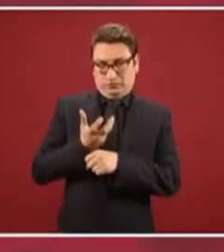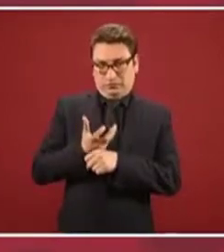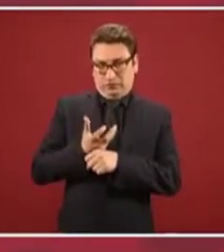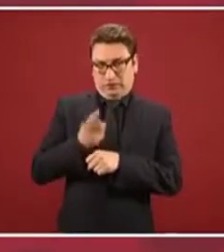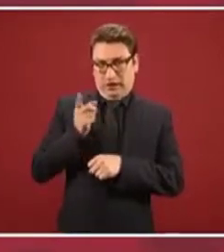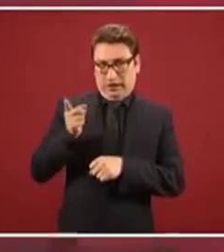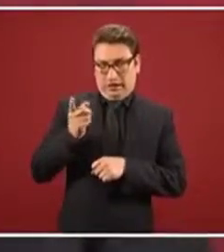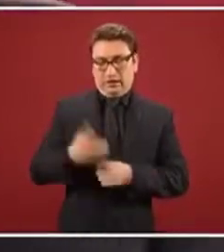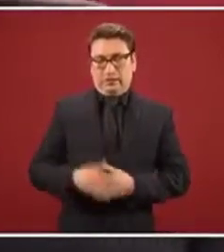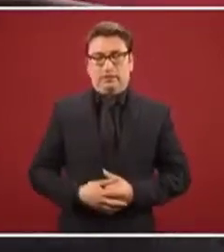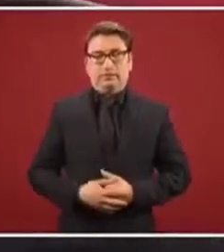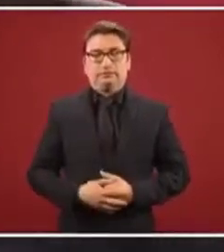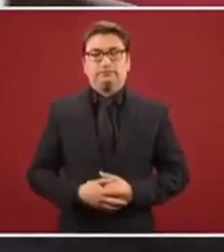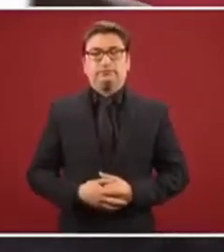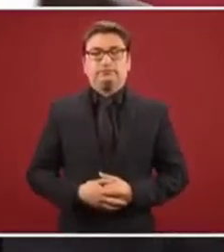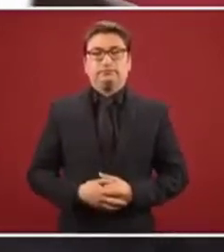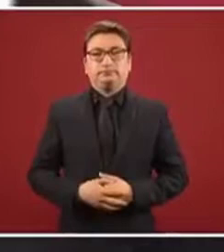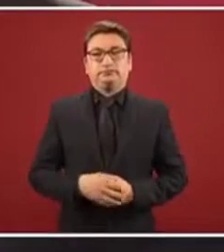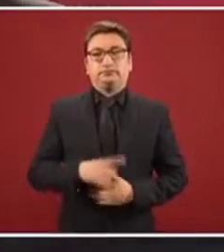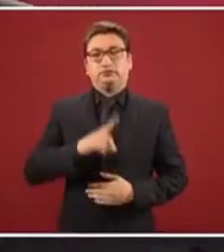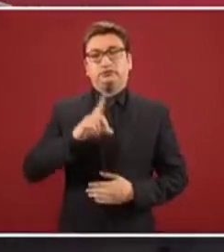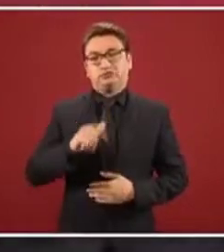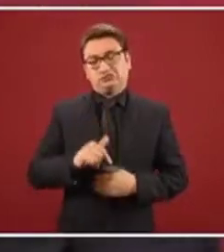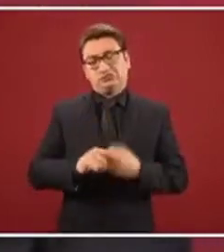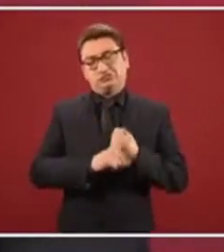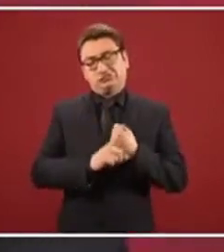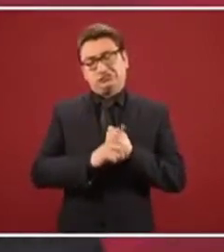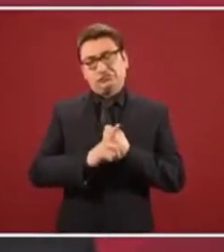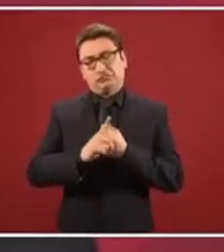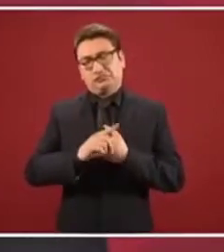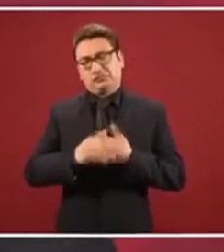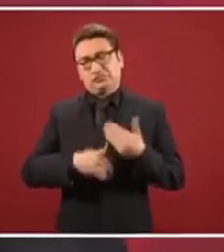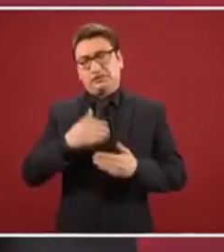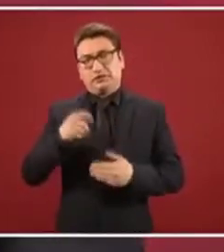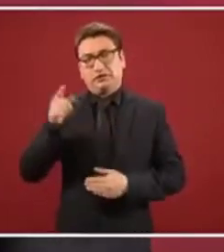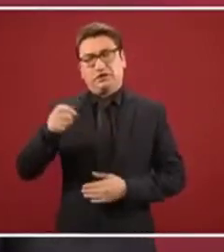que llevó a la amenaza de